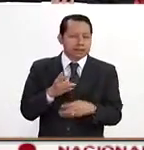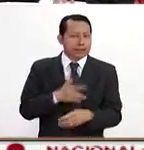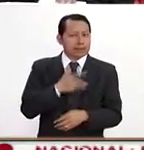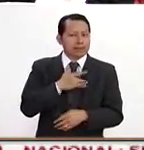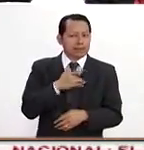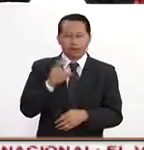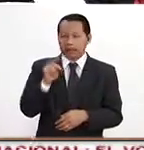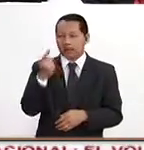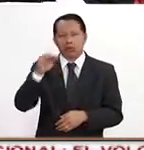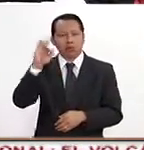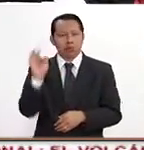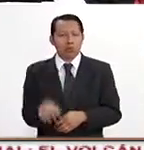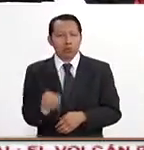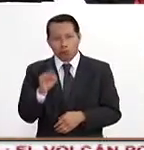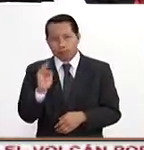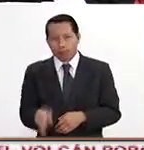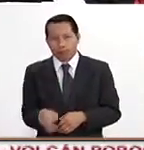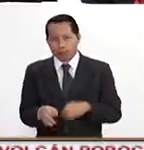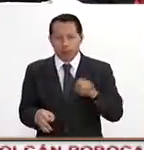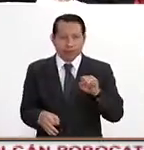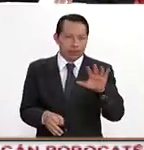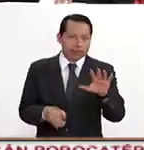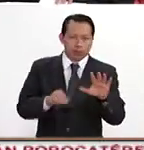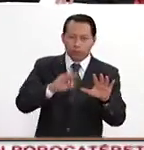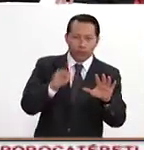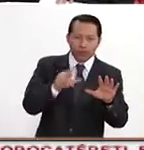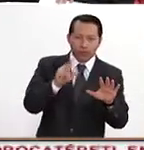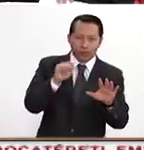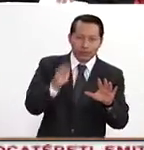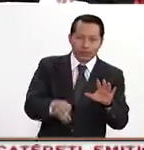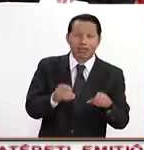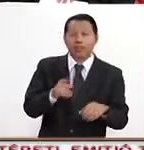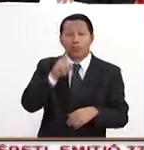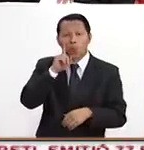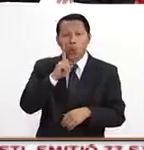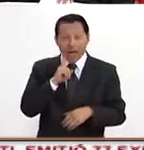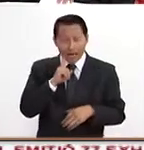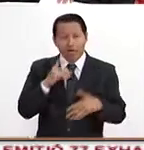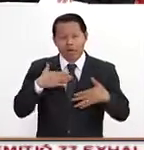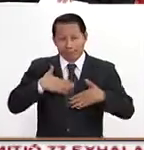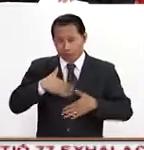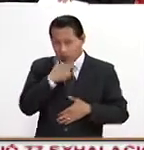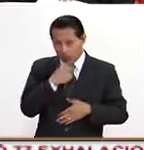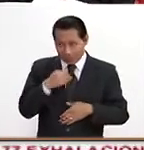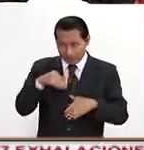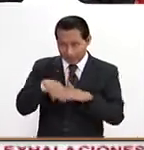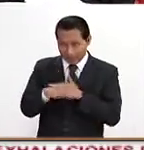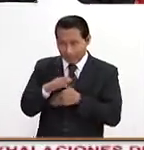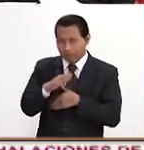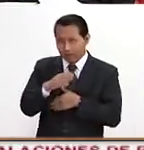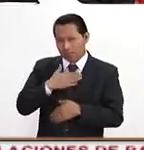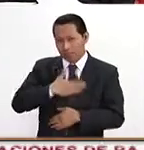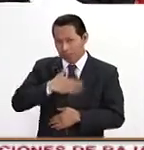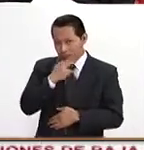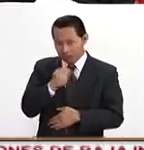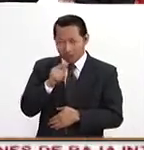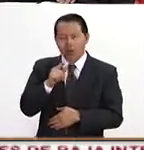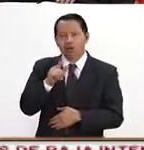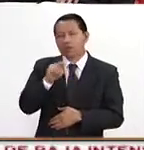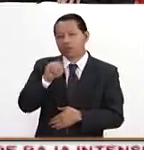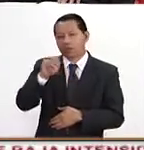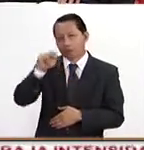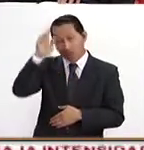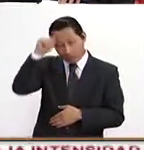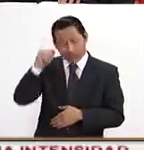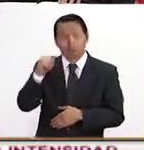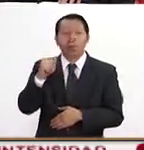31% la acepta 65 no que una mujer vestida de hombre entre el baño de mujeres 16 de acuerdo 79 en desacuerdo